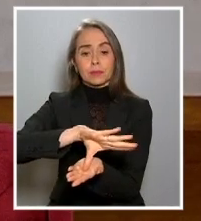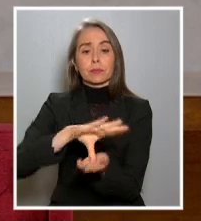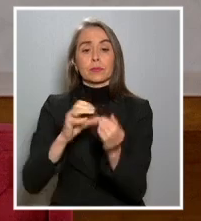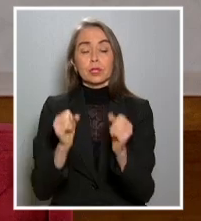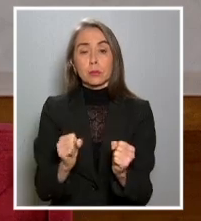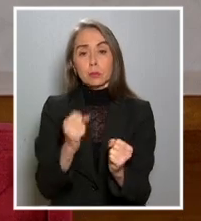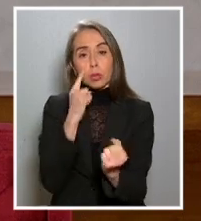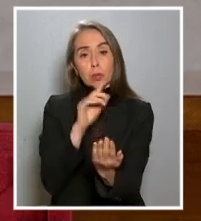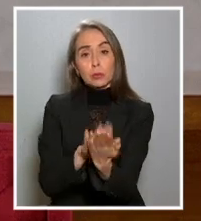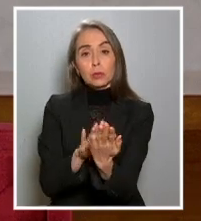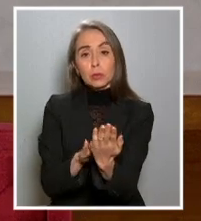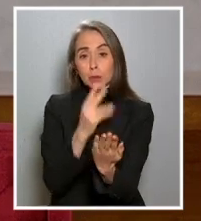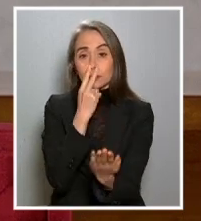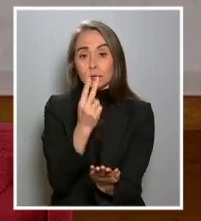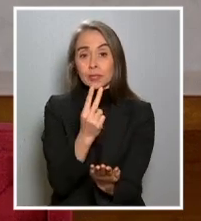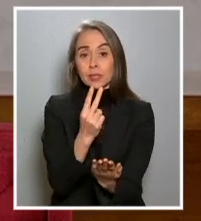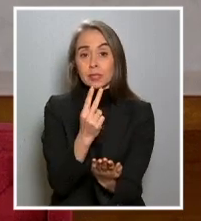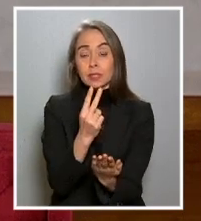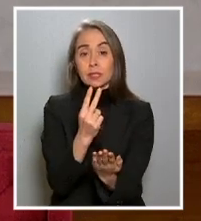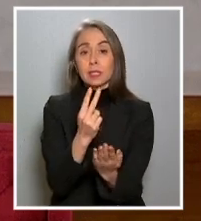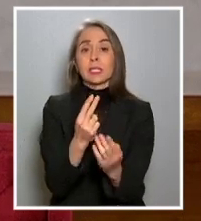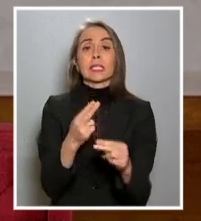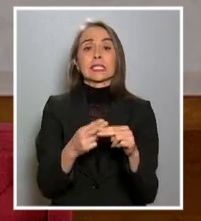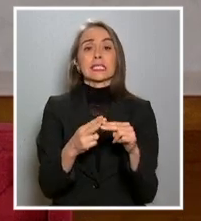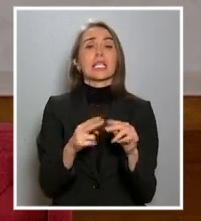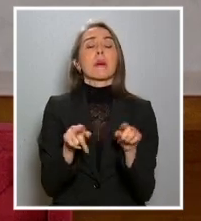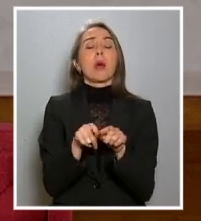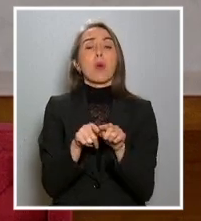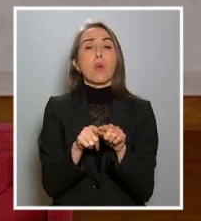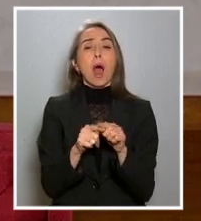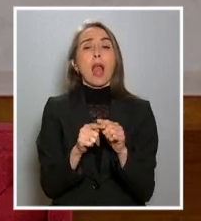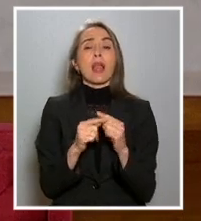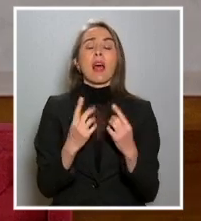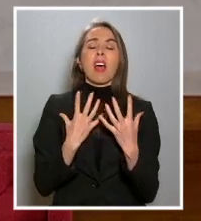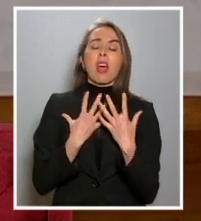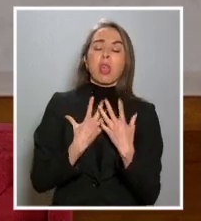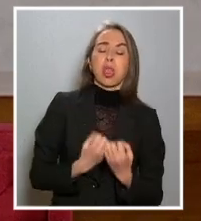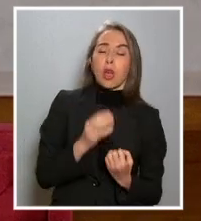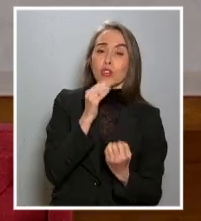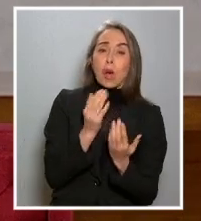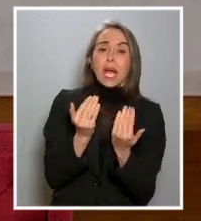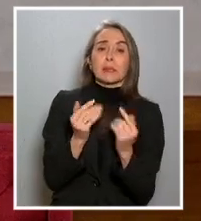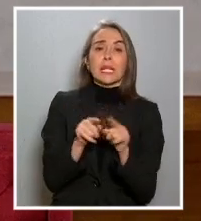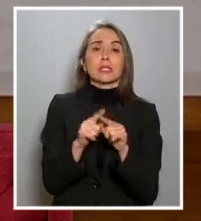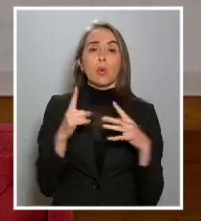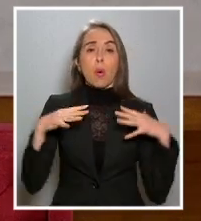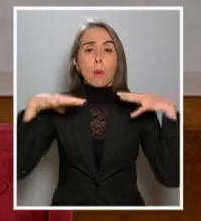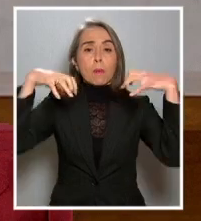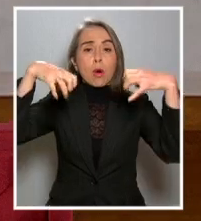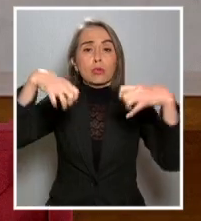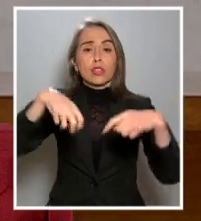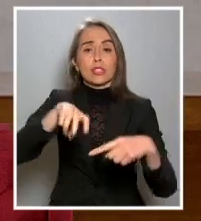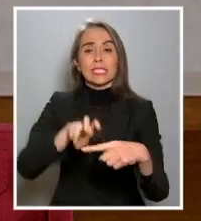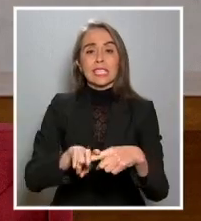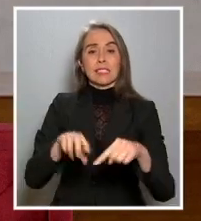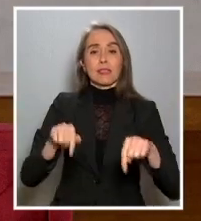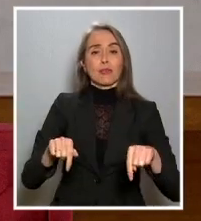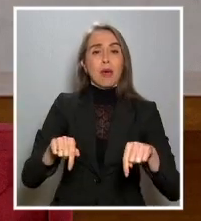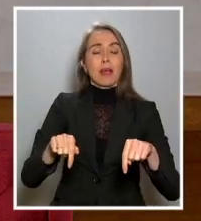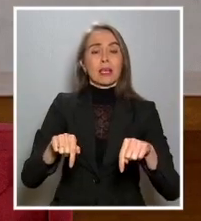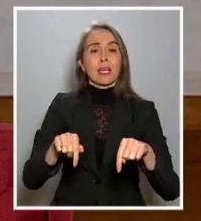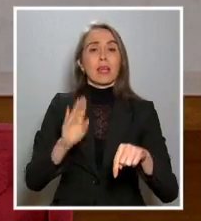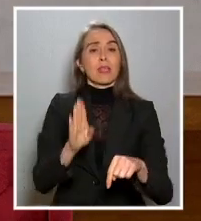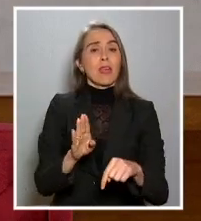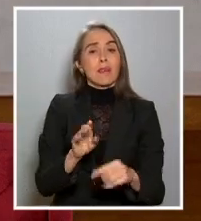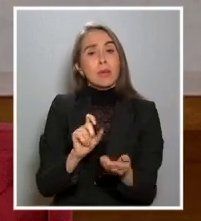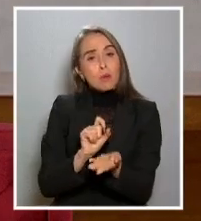Podemos constatar que el monstruo de la desesperanza ha estado sentado aquí en el living y tenemos que